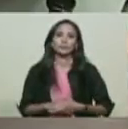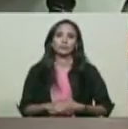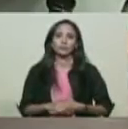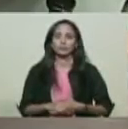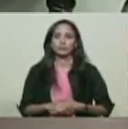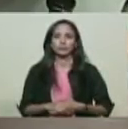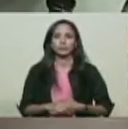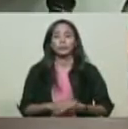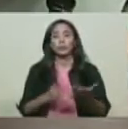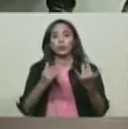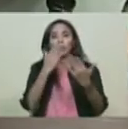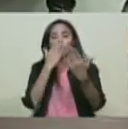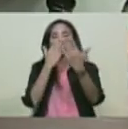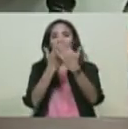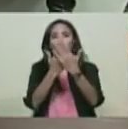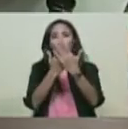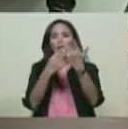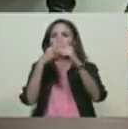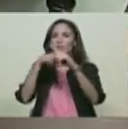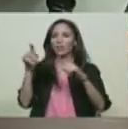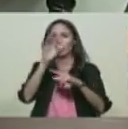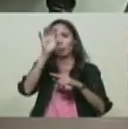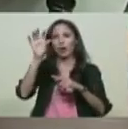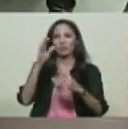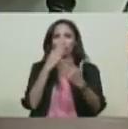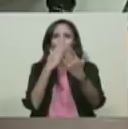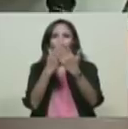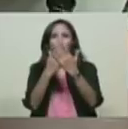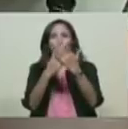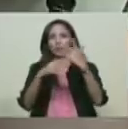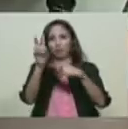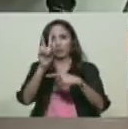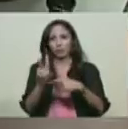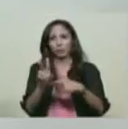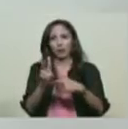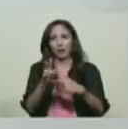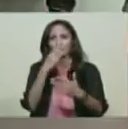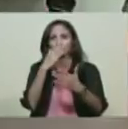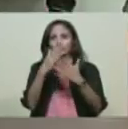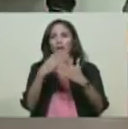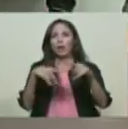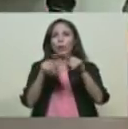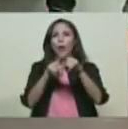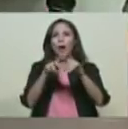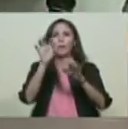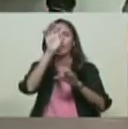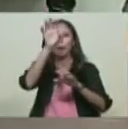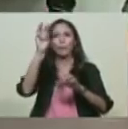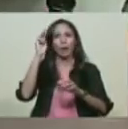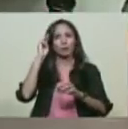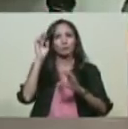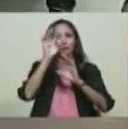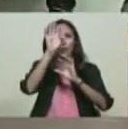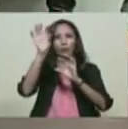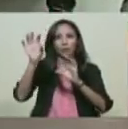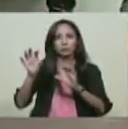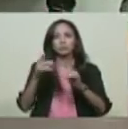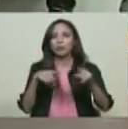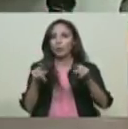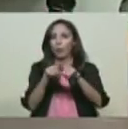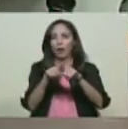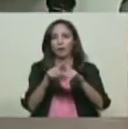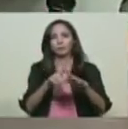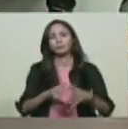al frente aquí, al frente de nuestro mapa nacional. Y he ordenado